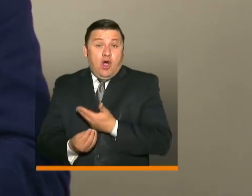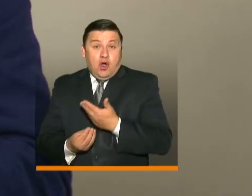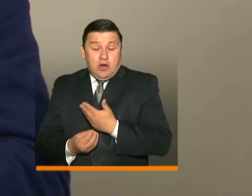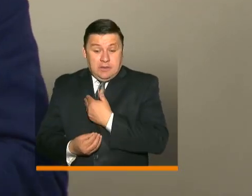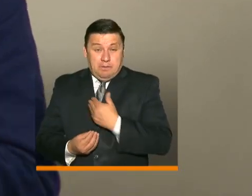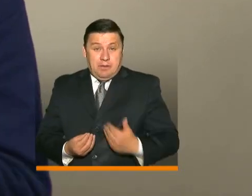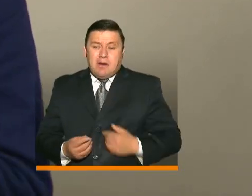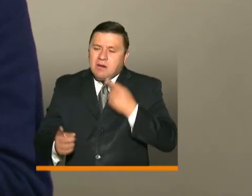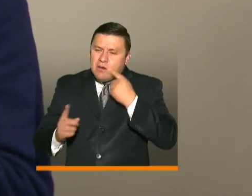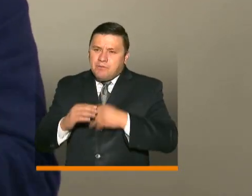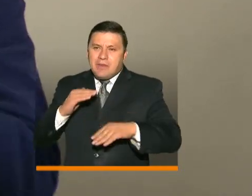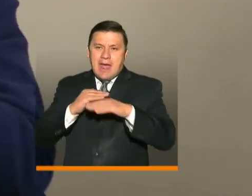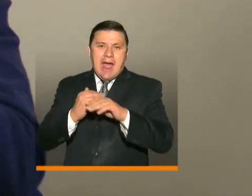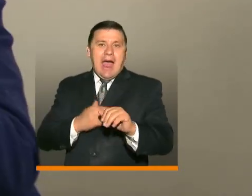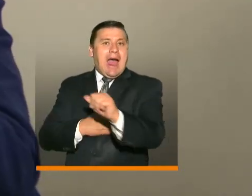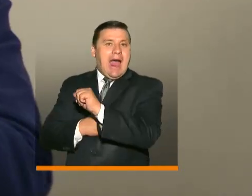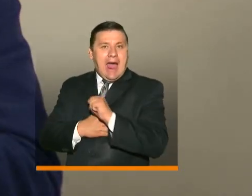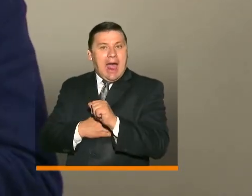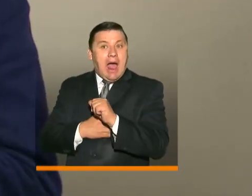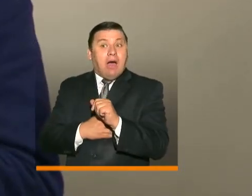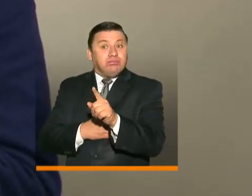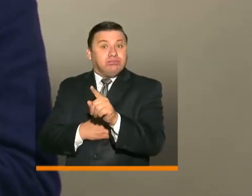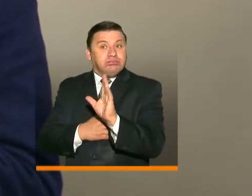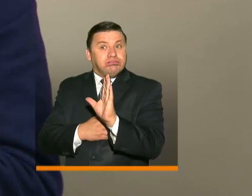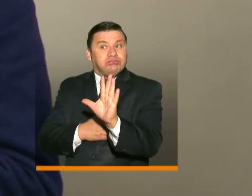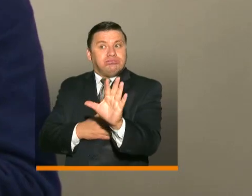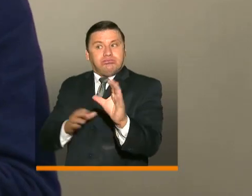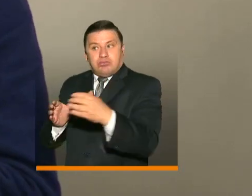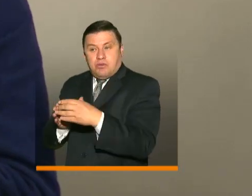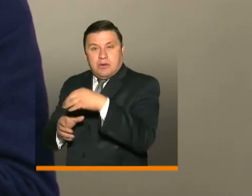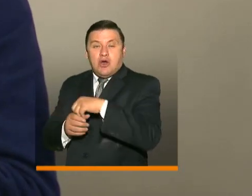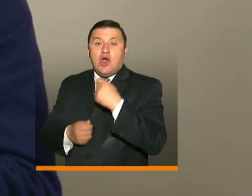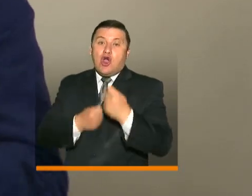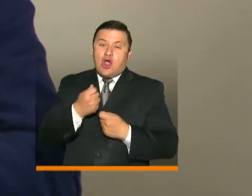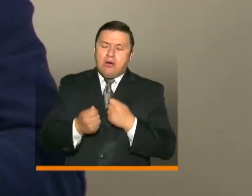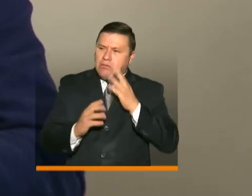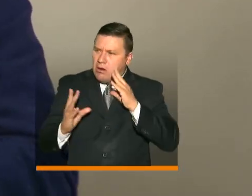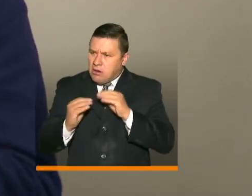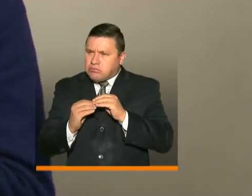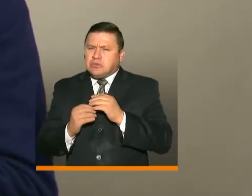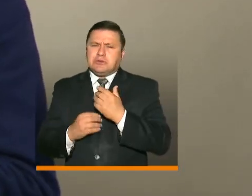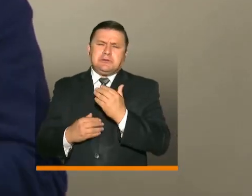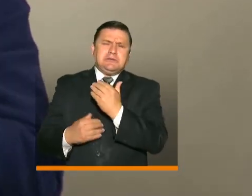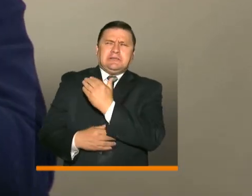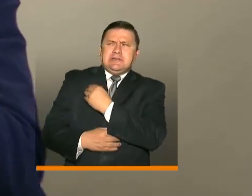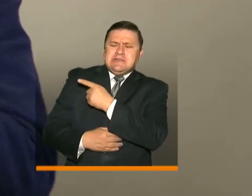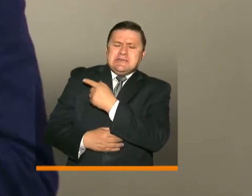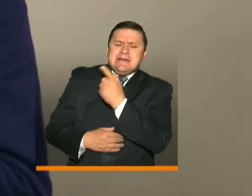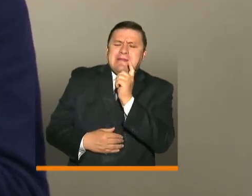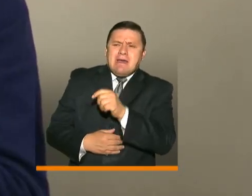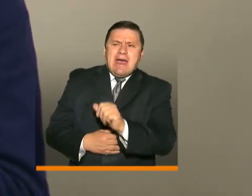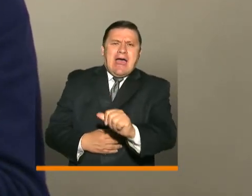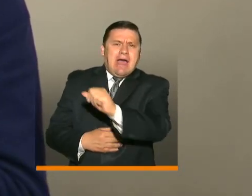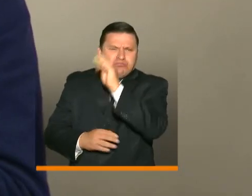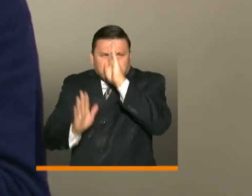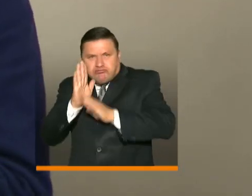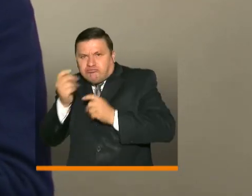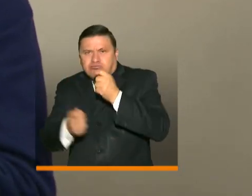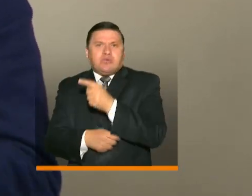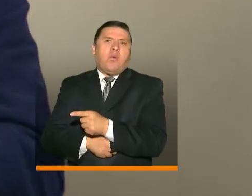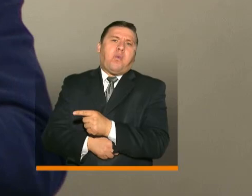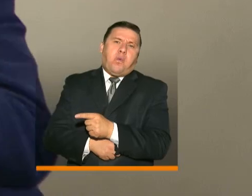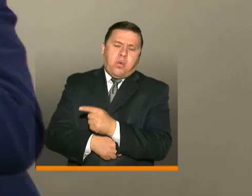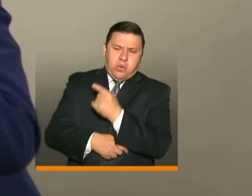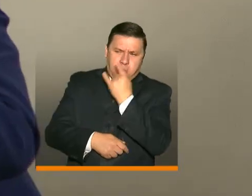la Equidad para la Mujer, con la Vicepresidencia de la República y con el Ministerio de Comercio, hemos recibido un llamado muy importante de esas mujeres emprendedoras.